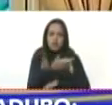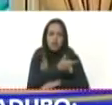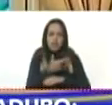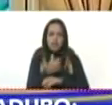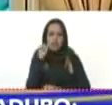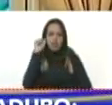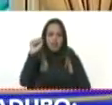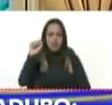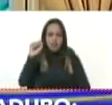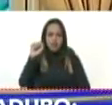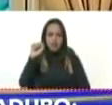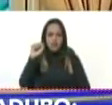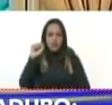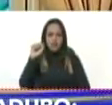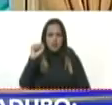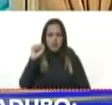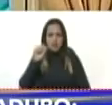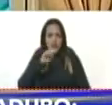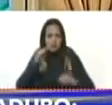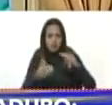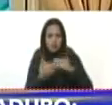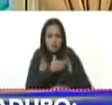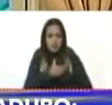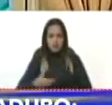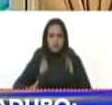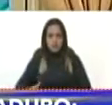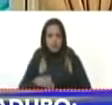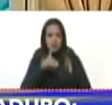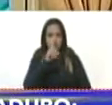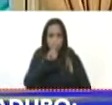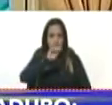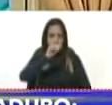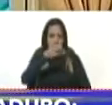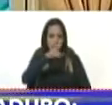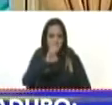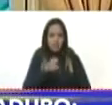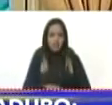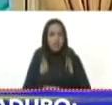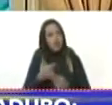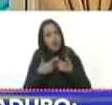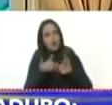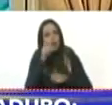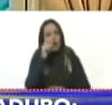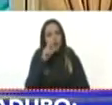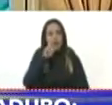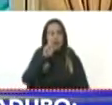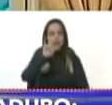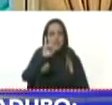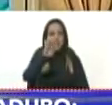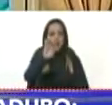partido del subpresidente Iván Duque y del presidente Álvaro Uribe Vélez?